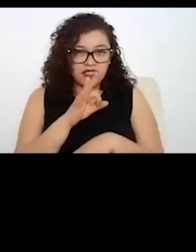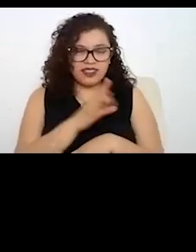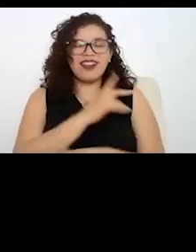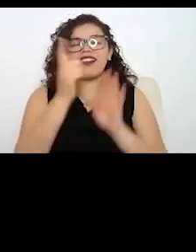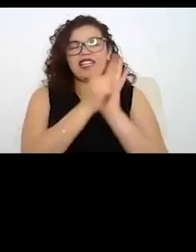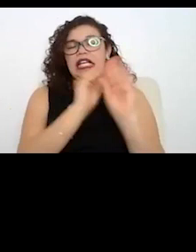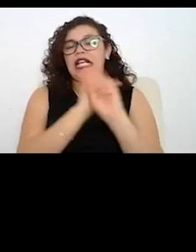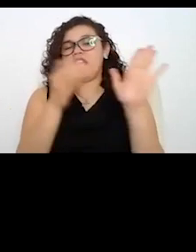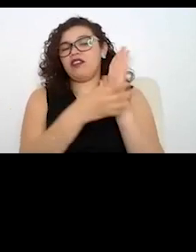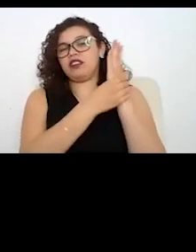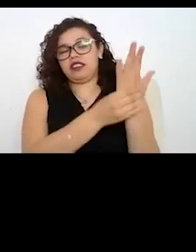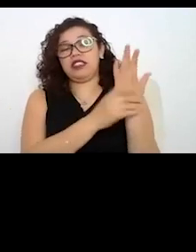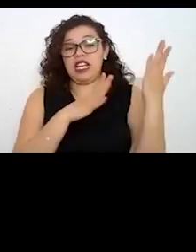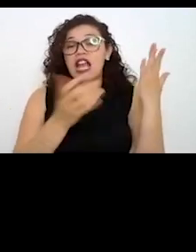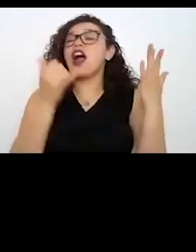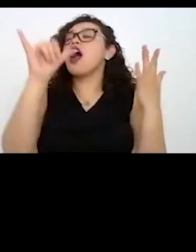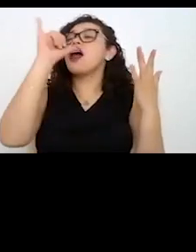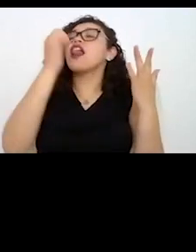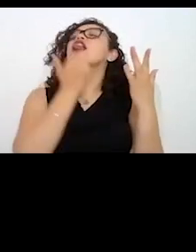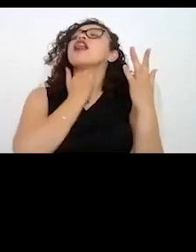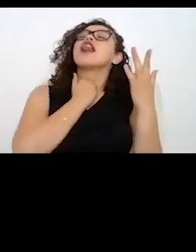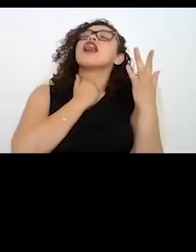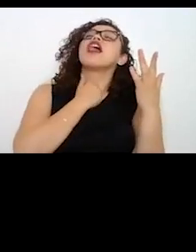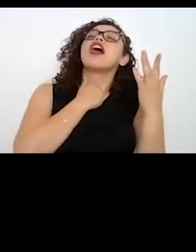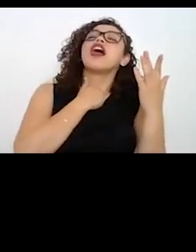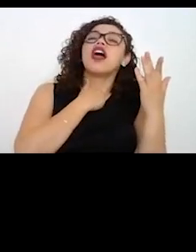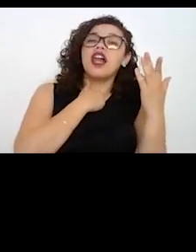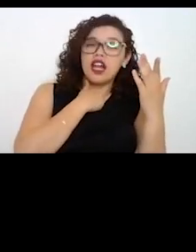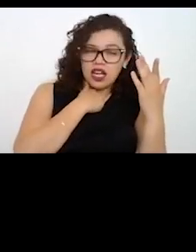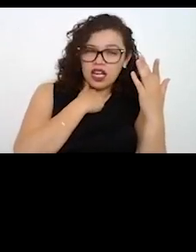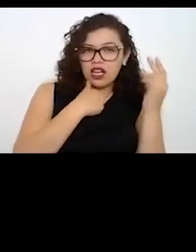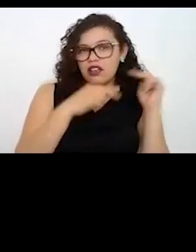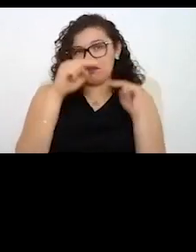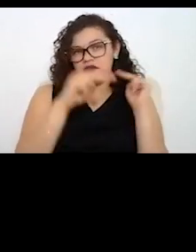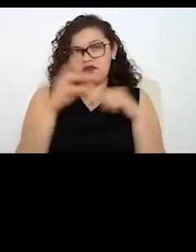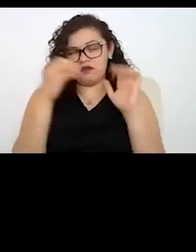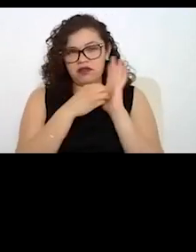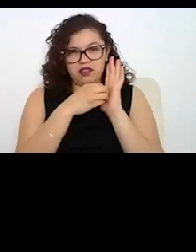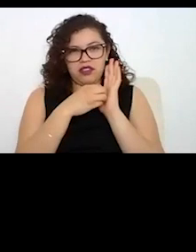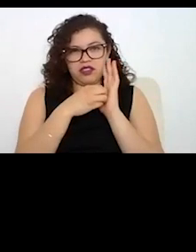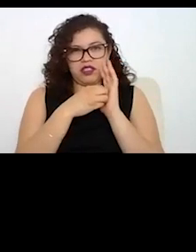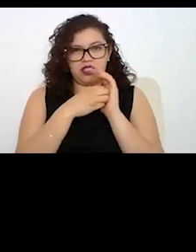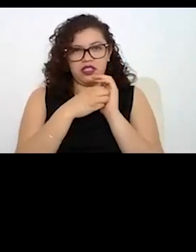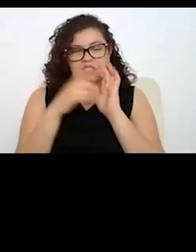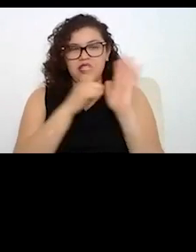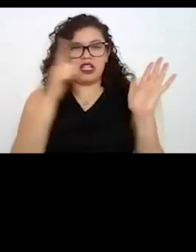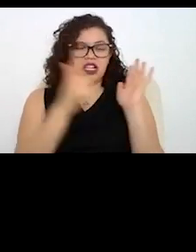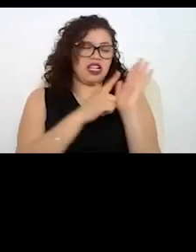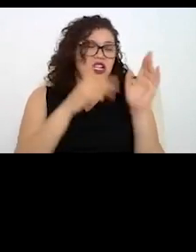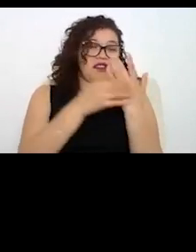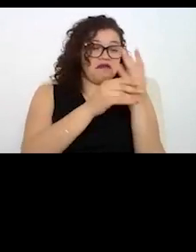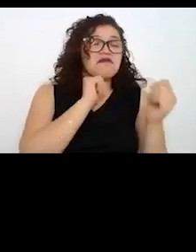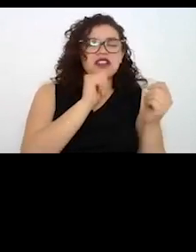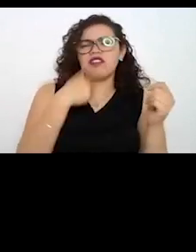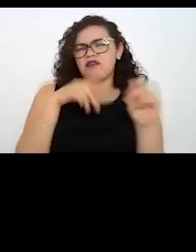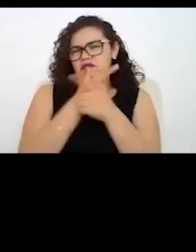clara y dice si está bajo las influencias del alcohol, no determina en cuántos grados, y si la ley no determina, no hace falta distinguir. Sí podría